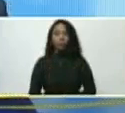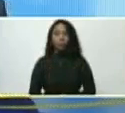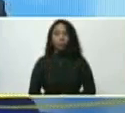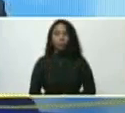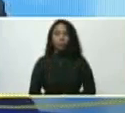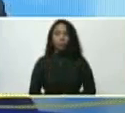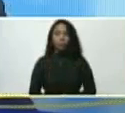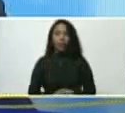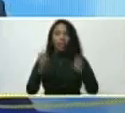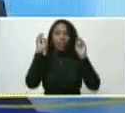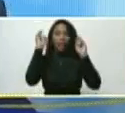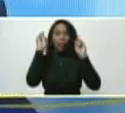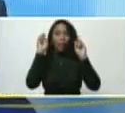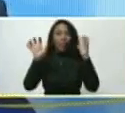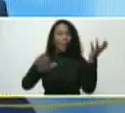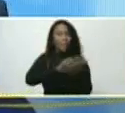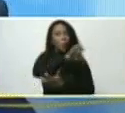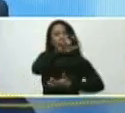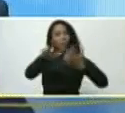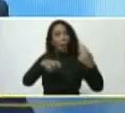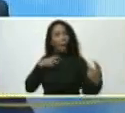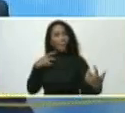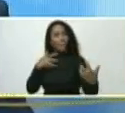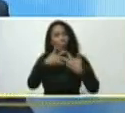producto del conflicto